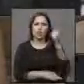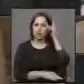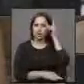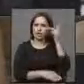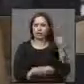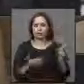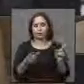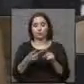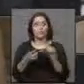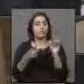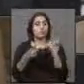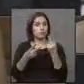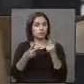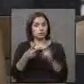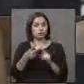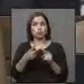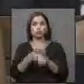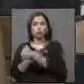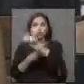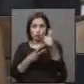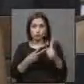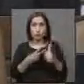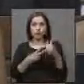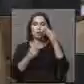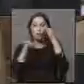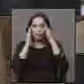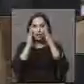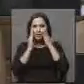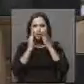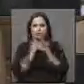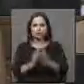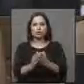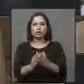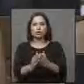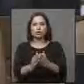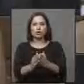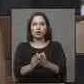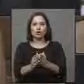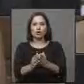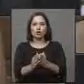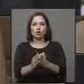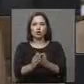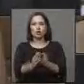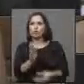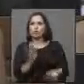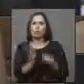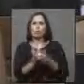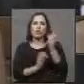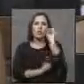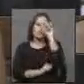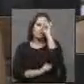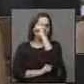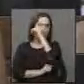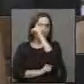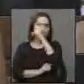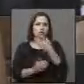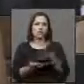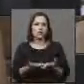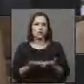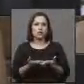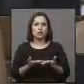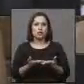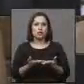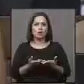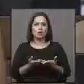esperábamos era efectivamente una total atención a lo que es lo más difícil, que es sacar adelante la